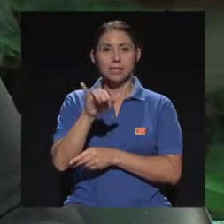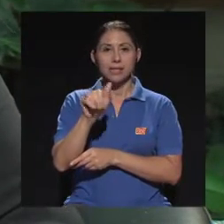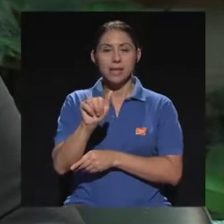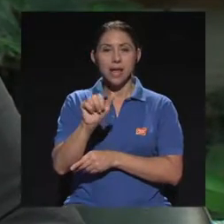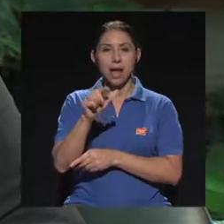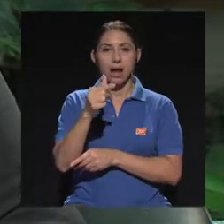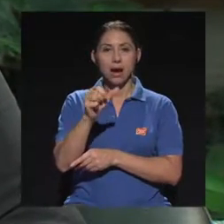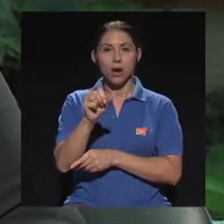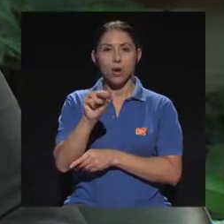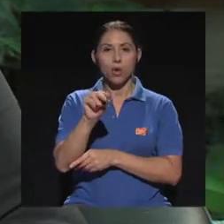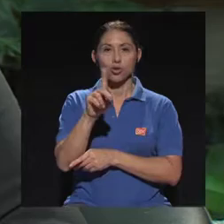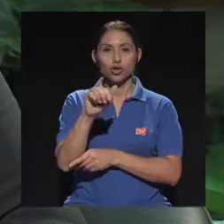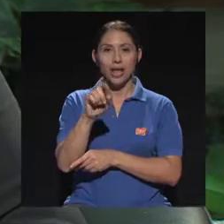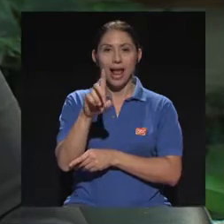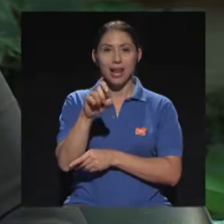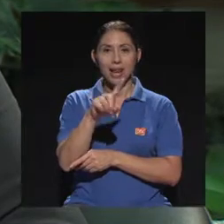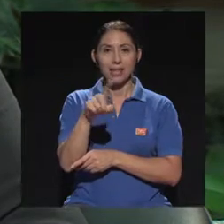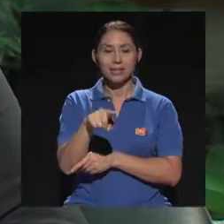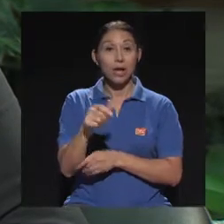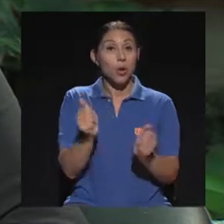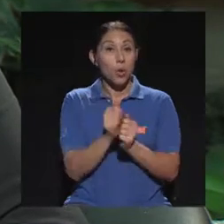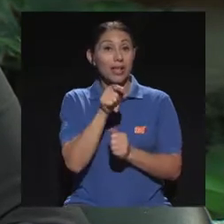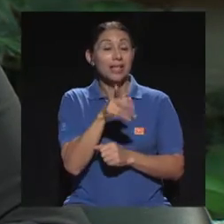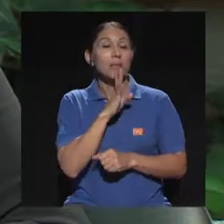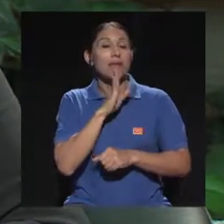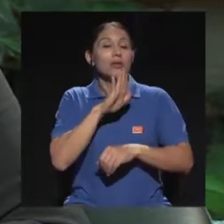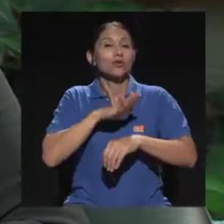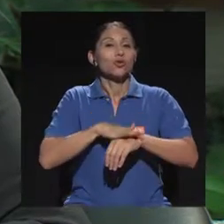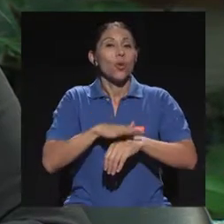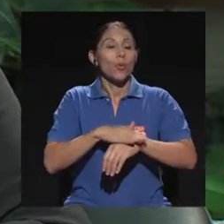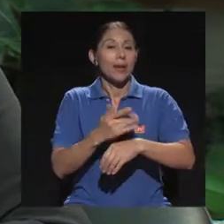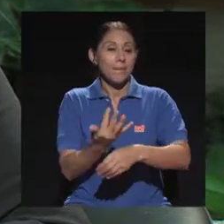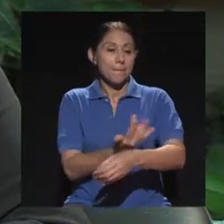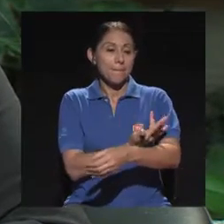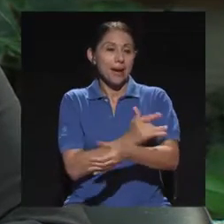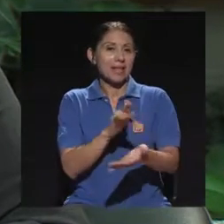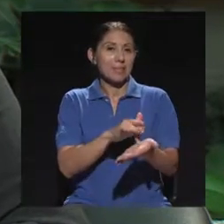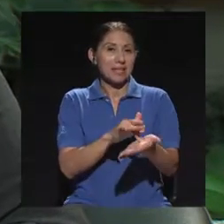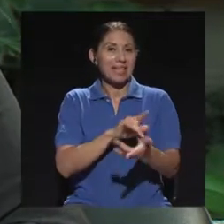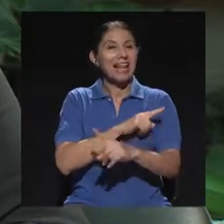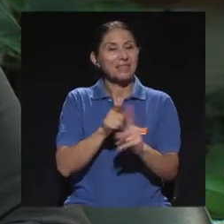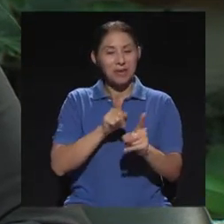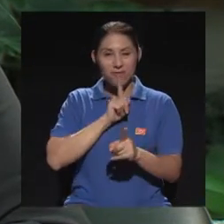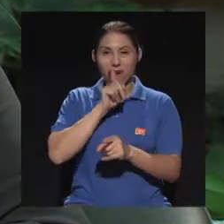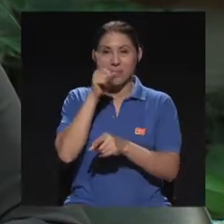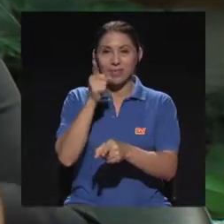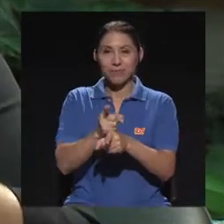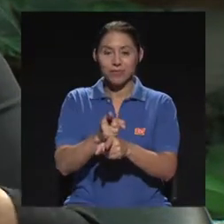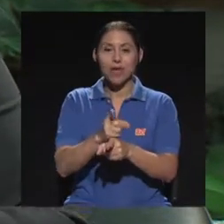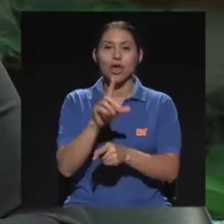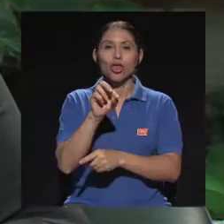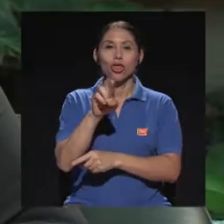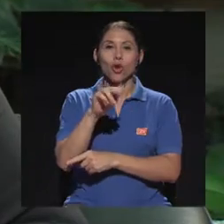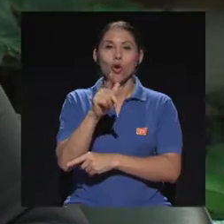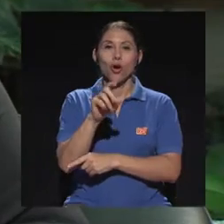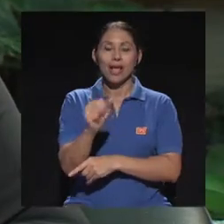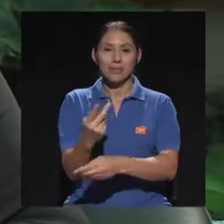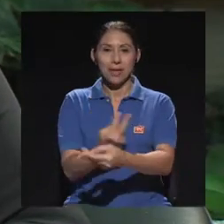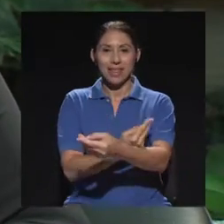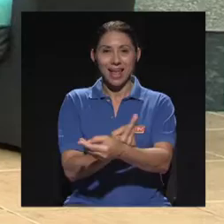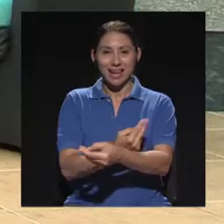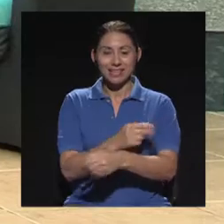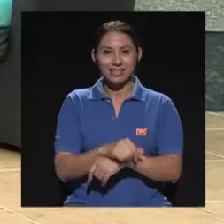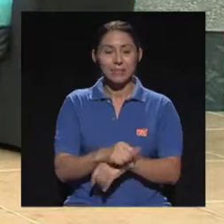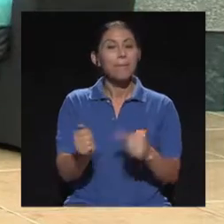apodando más sobre estas drogas vegetales conocidas popularmente como las plantas medicinales y con ellas vamos abarcando más dudas y